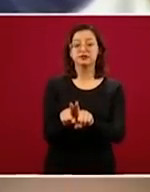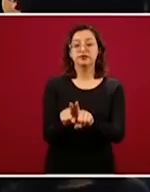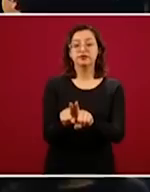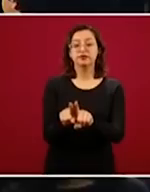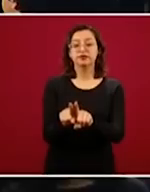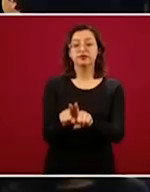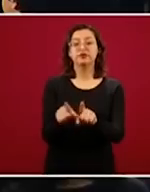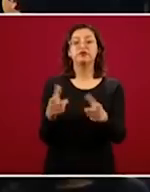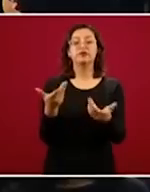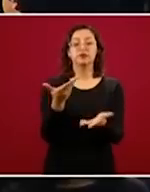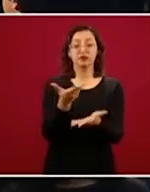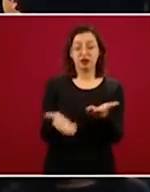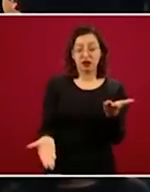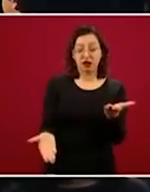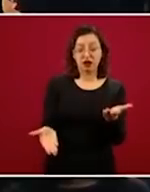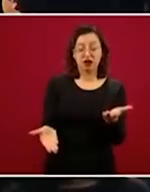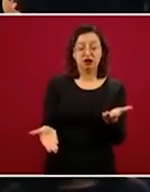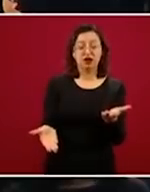ahora